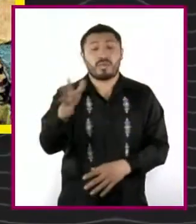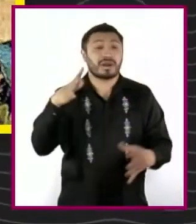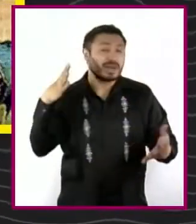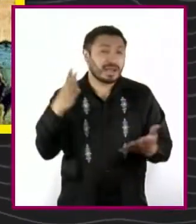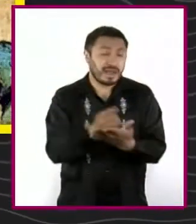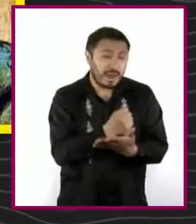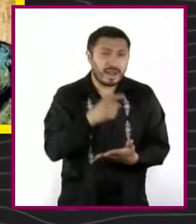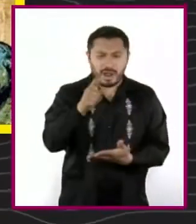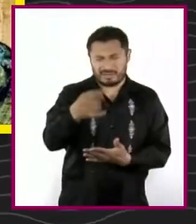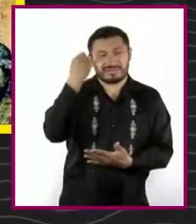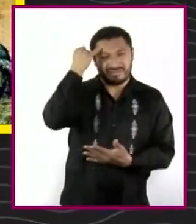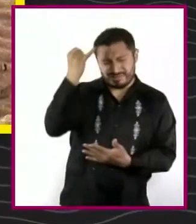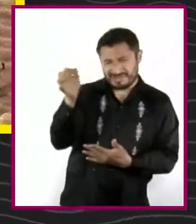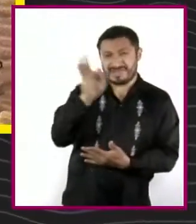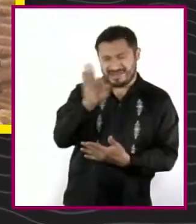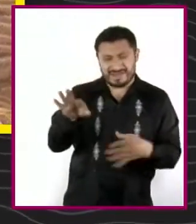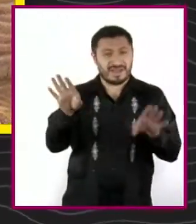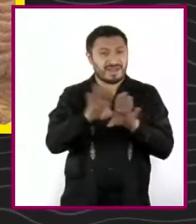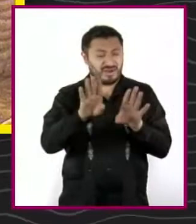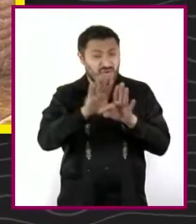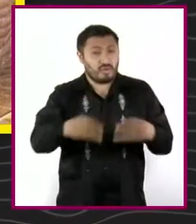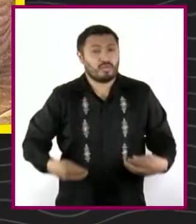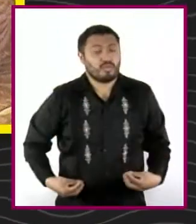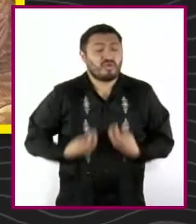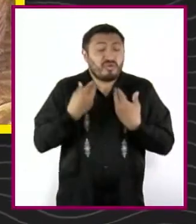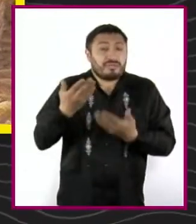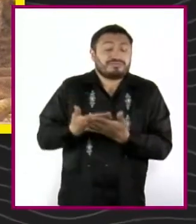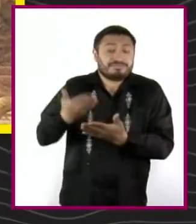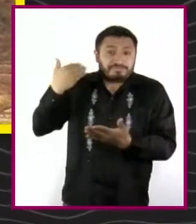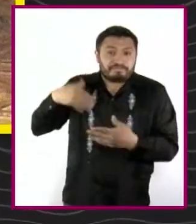¿Te haces una idea de cómo fue la vida medieval?